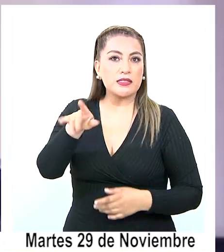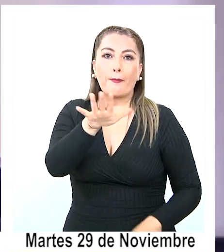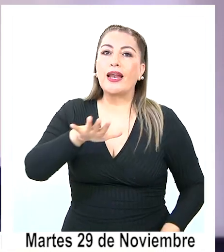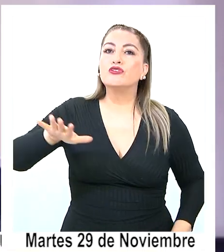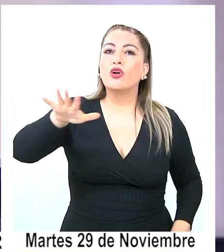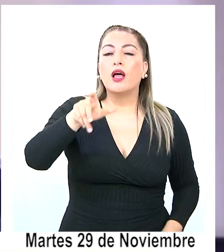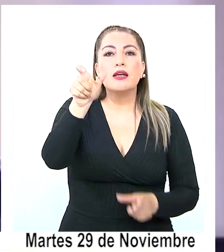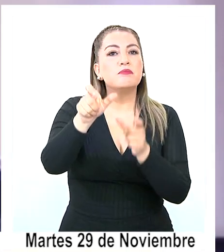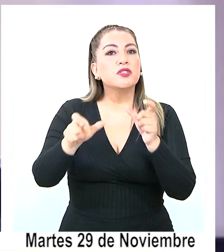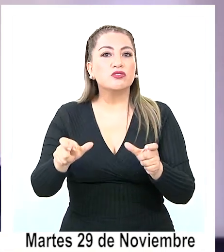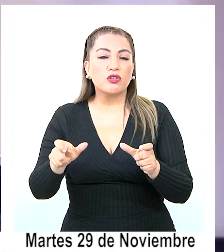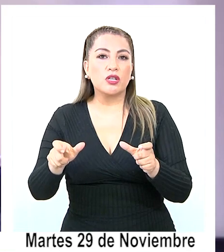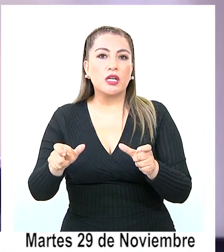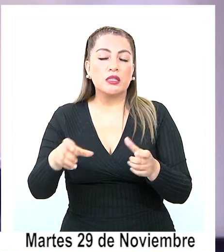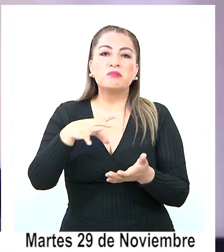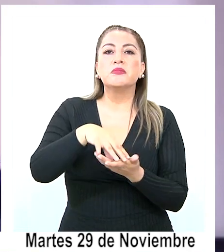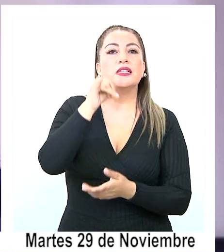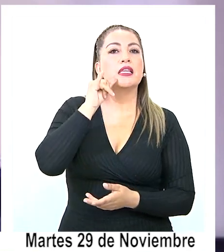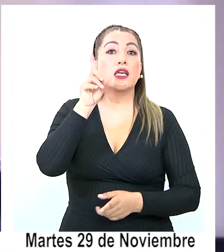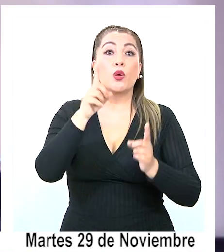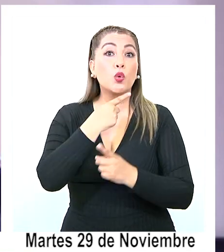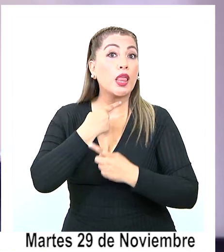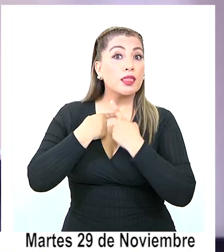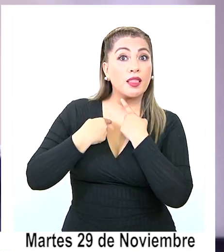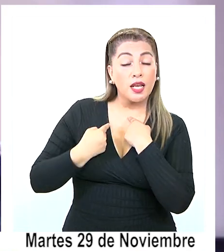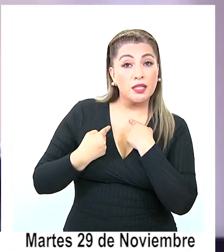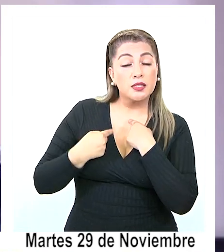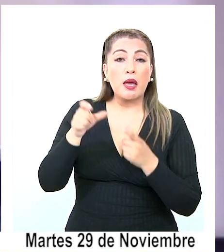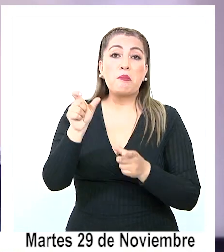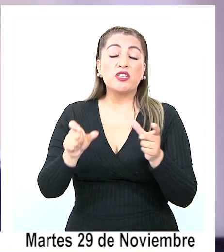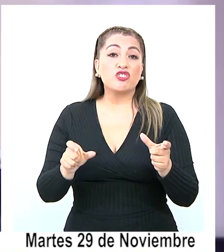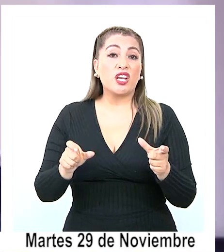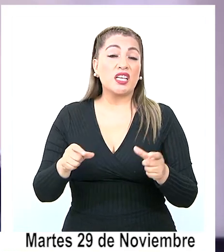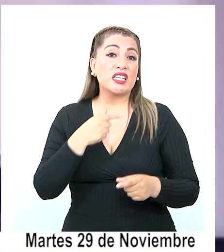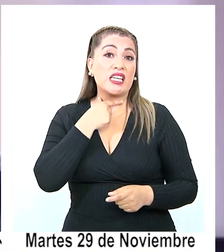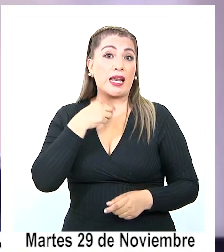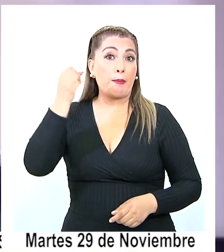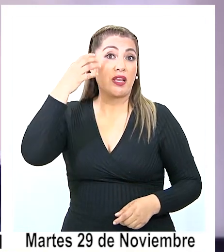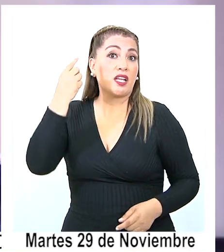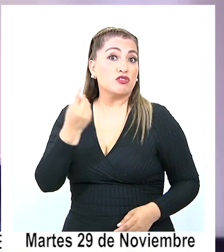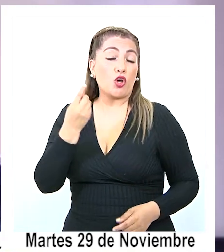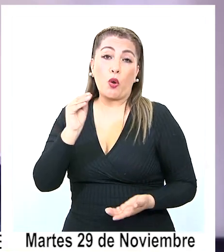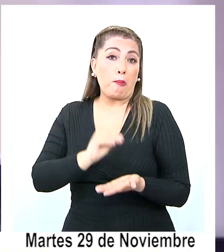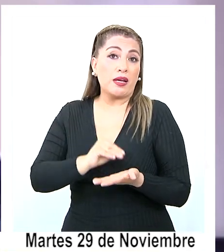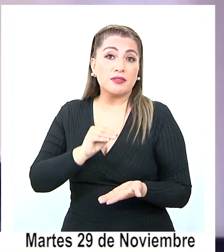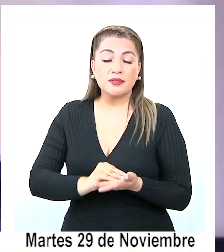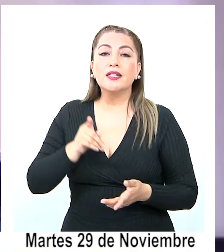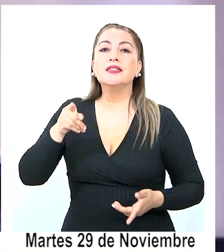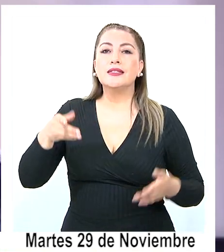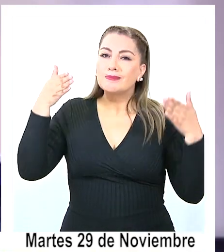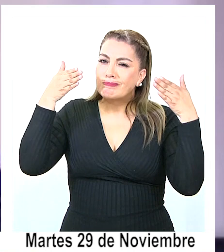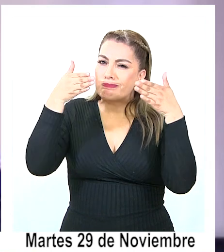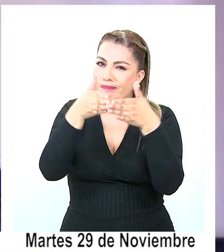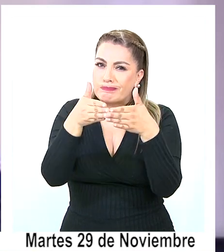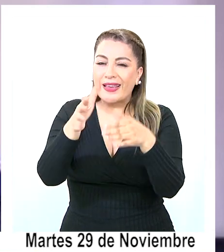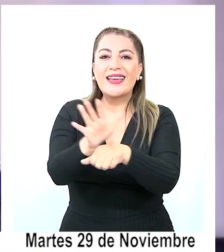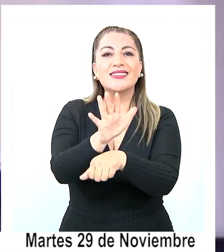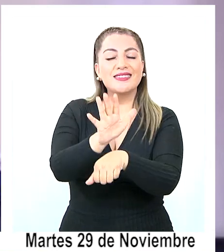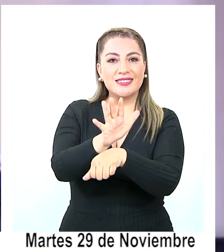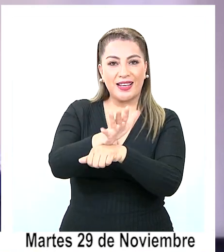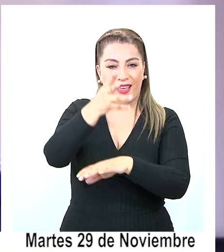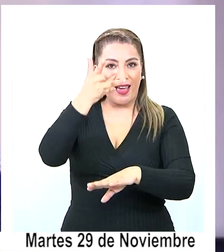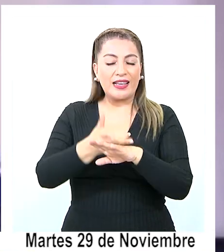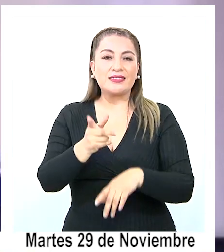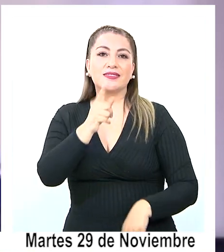para todas las personas realizadores locales que les interese o Personas autodidactas que quieran aprender más están enfocados en eso tenemos un